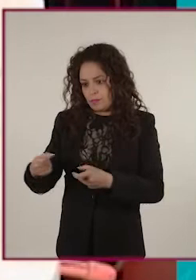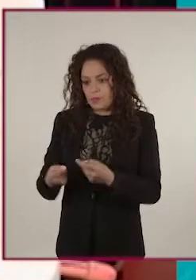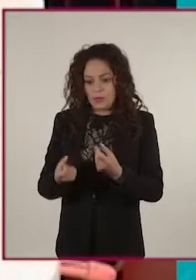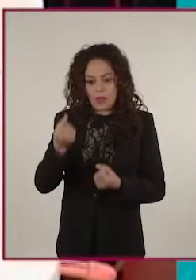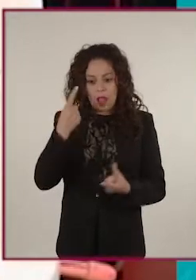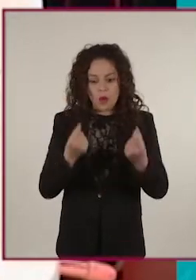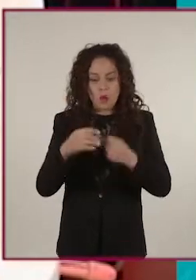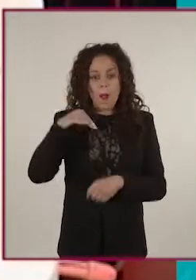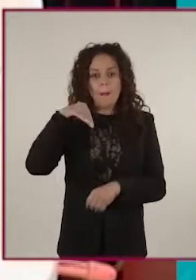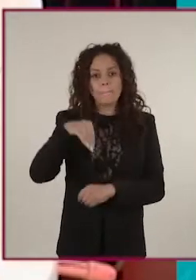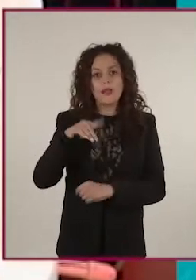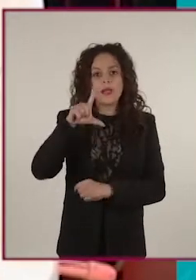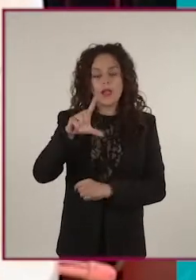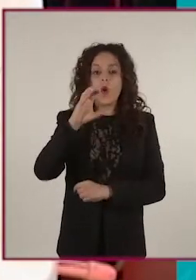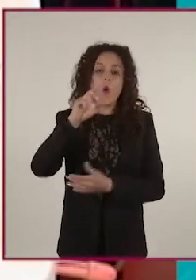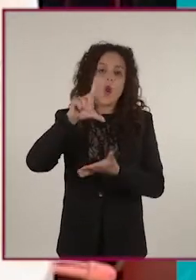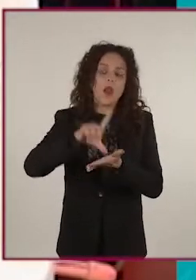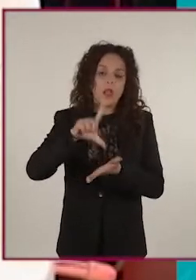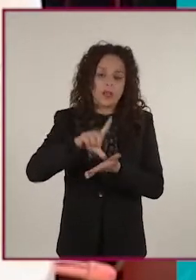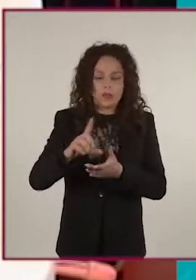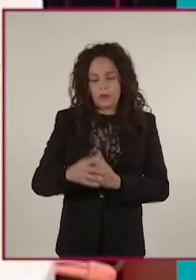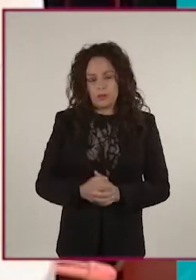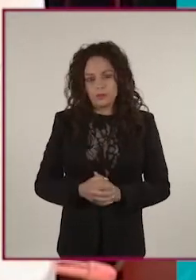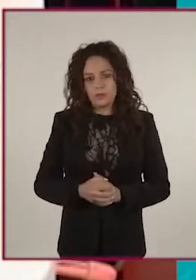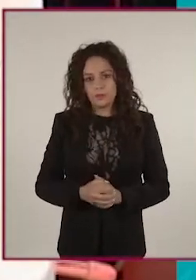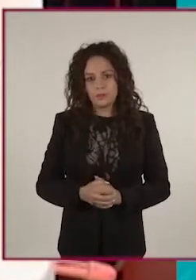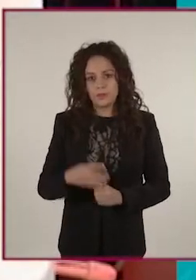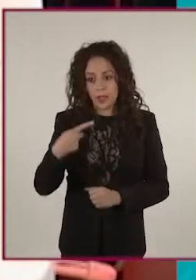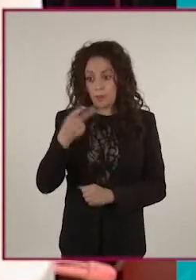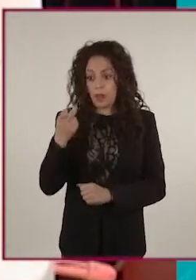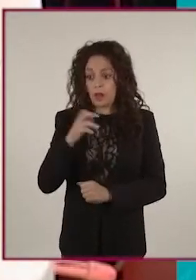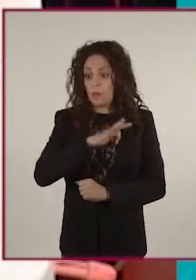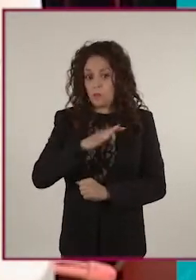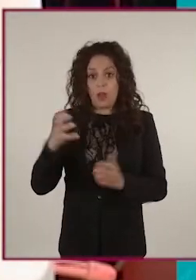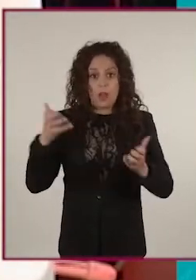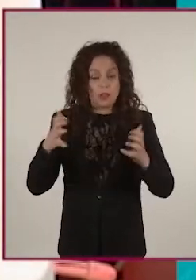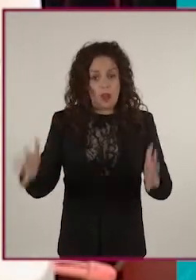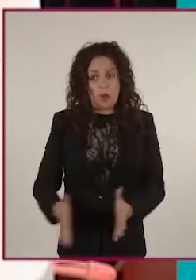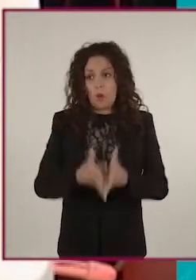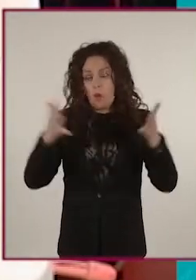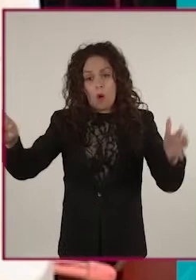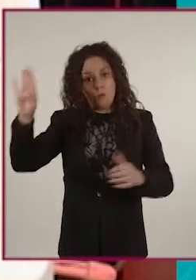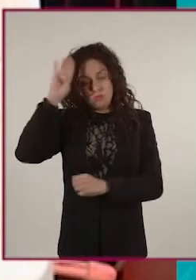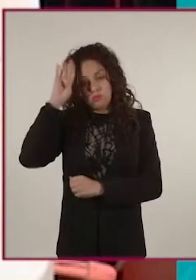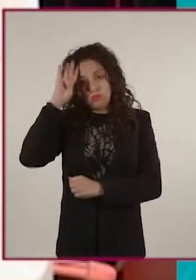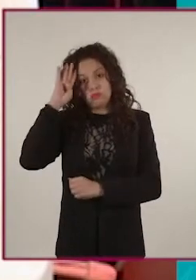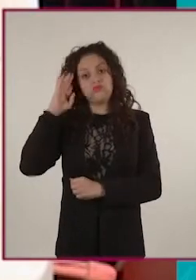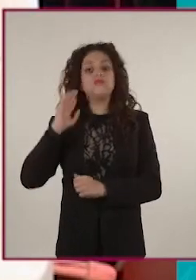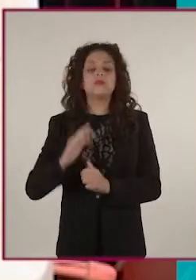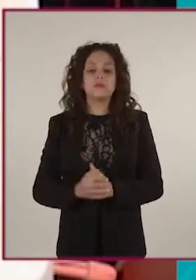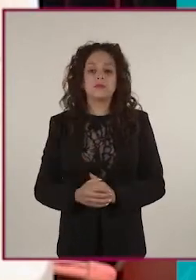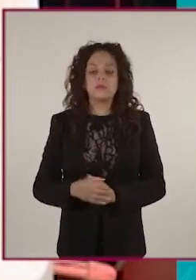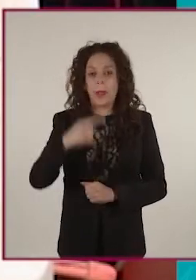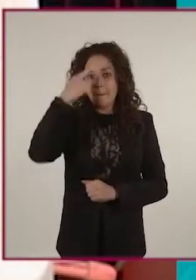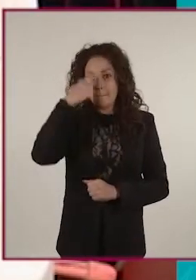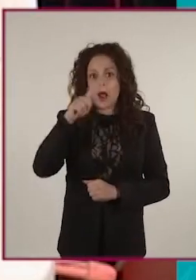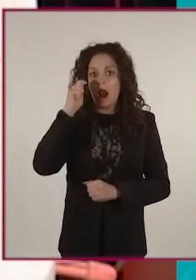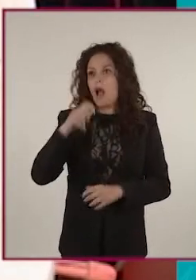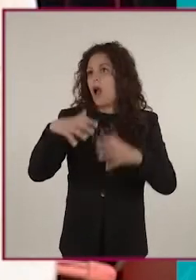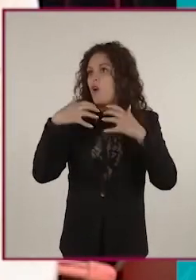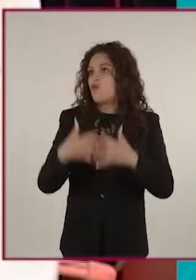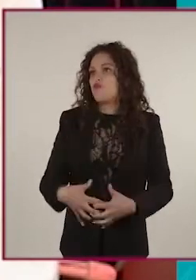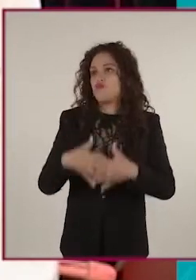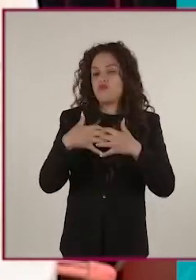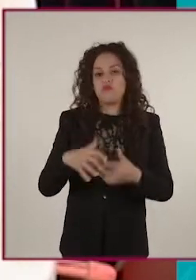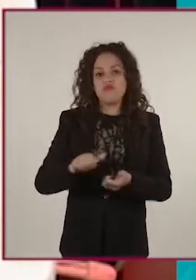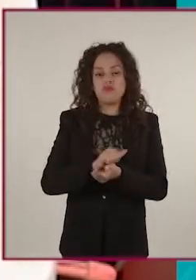pocos mililitros o litros de caldo, pero esto se puede hacer a gran escala, ¿no? A nivel industrial, al igual que se produce